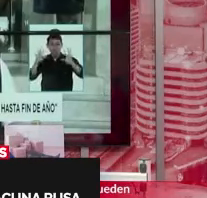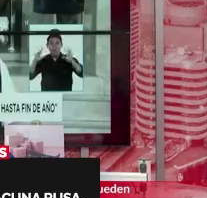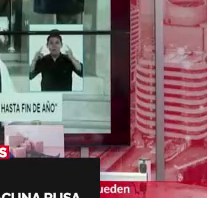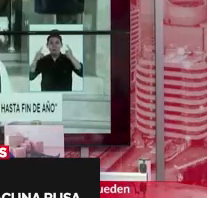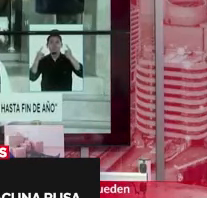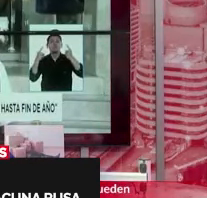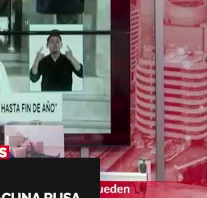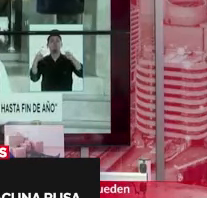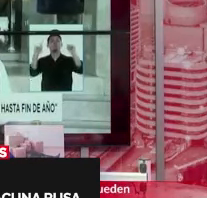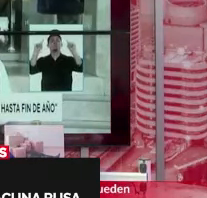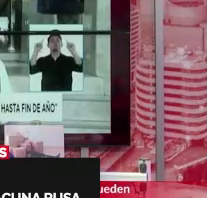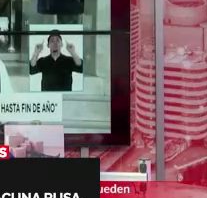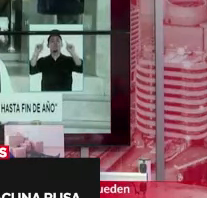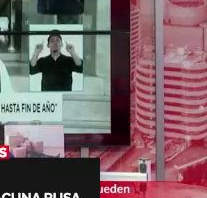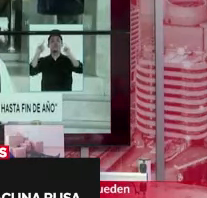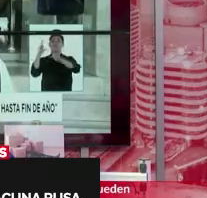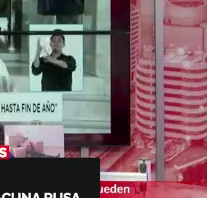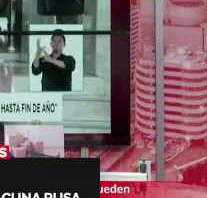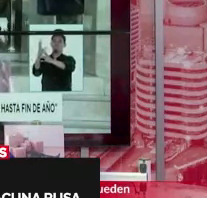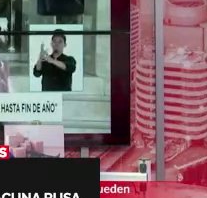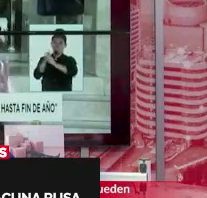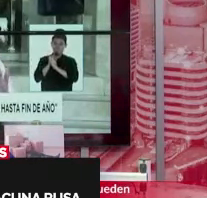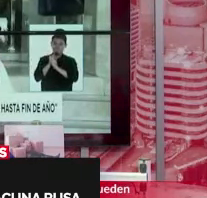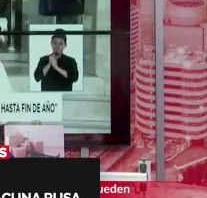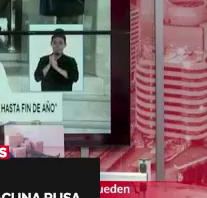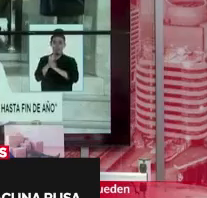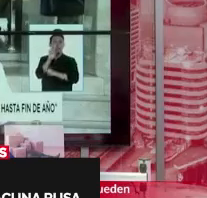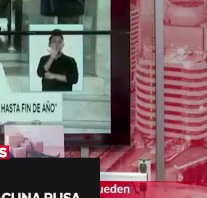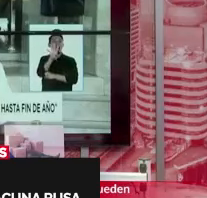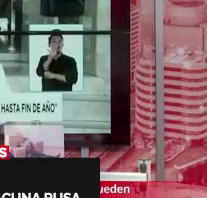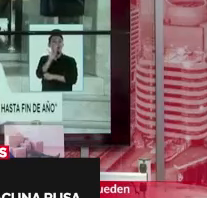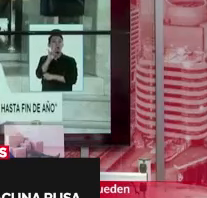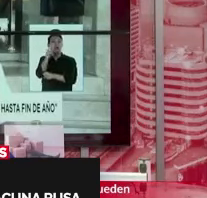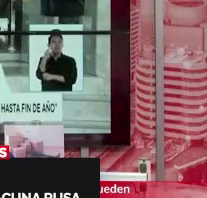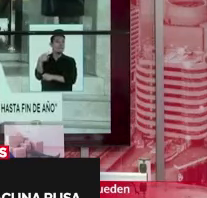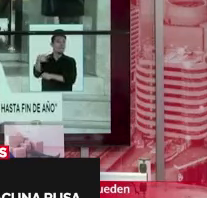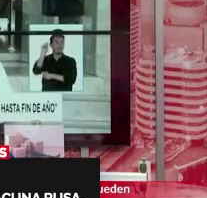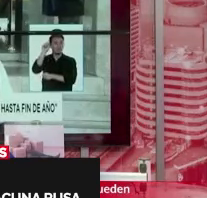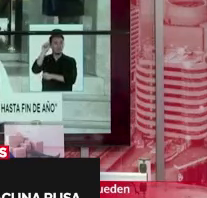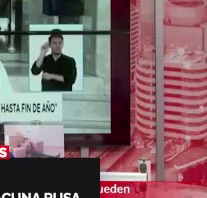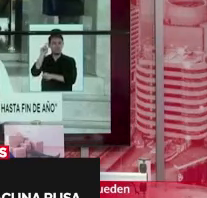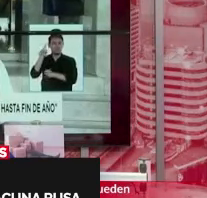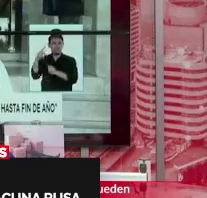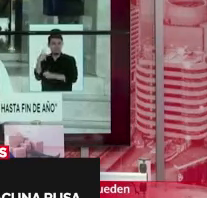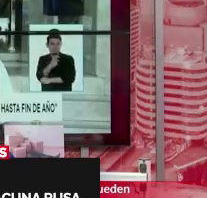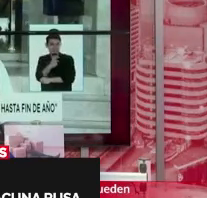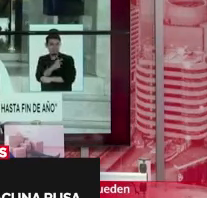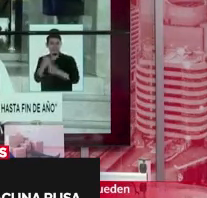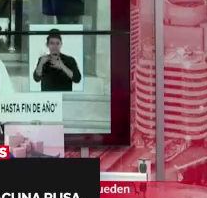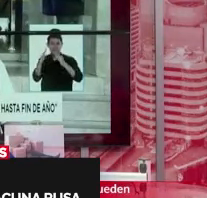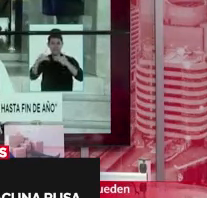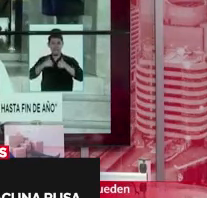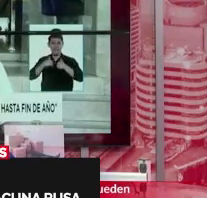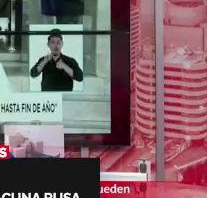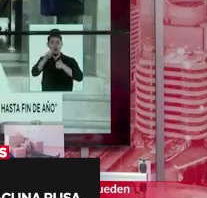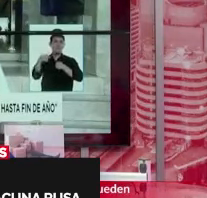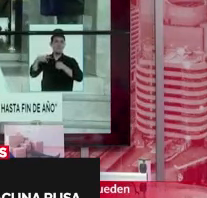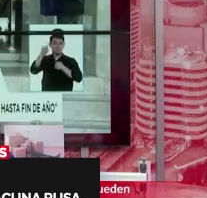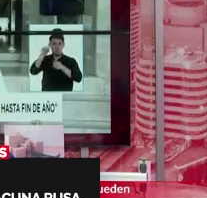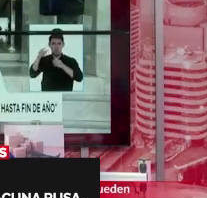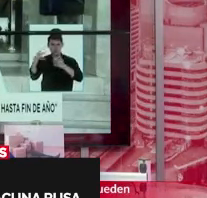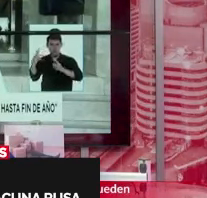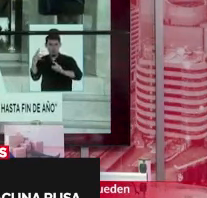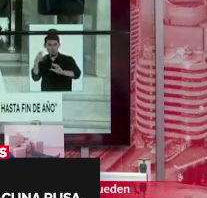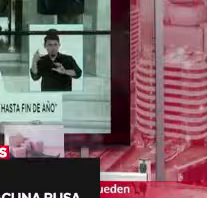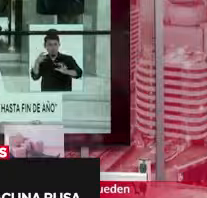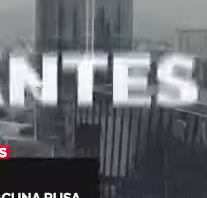este gobierno. Entonces dice, no pues, la Gamaleya hay que meterle trabas. Y miren los pretextos que pone.